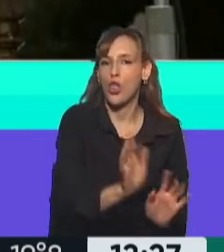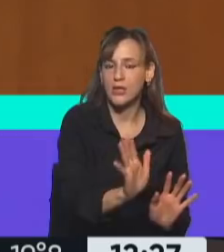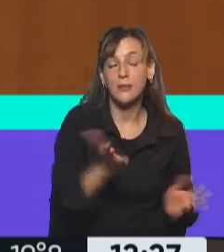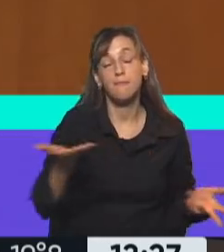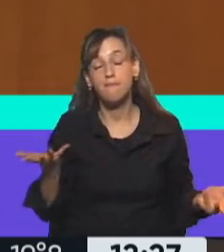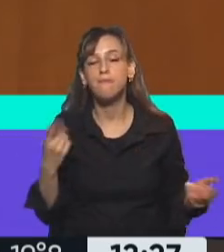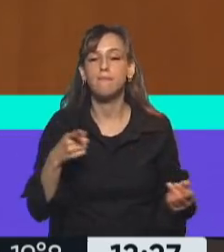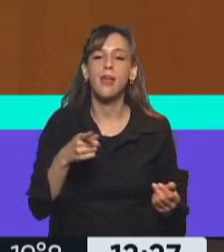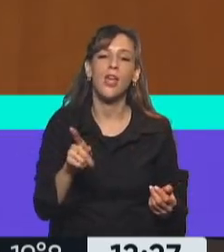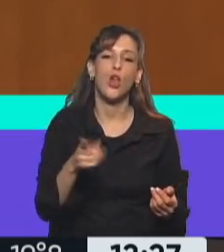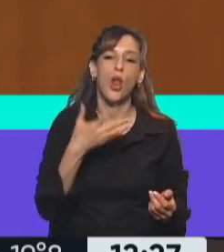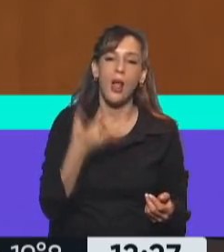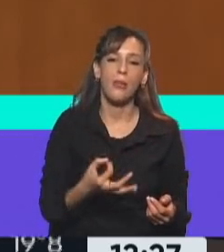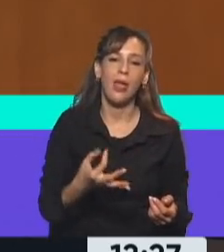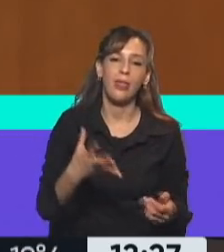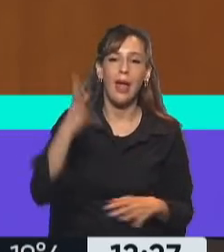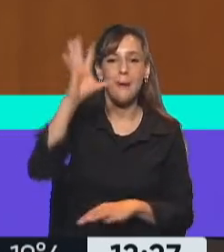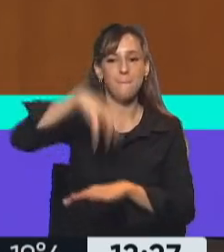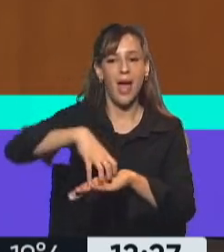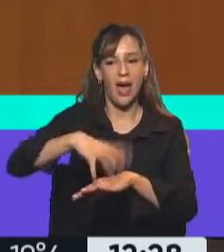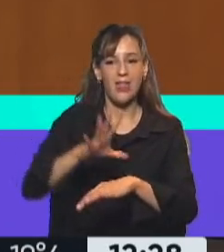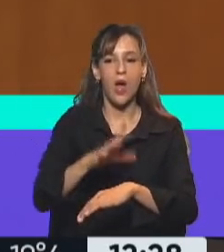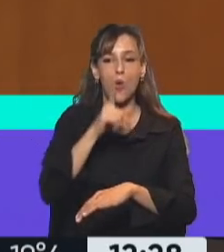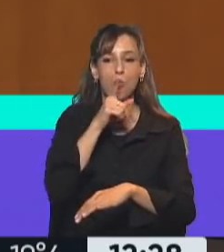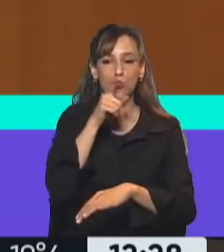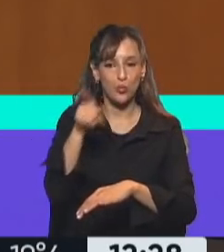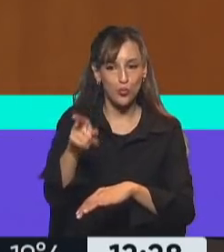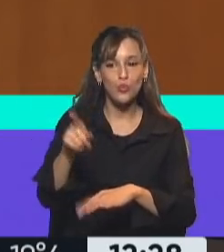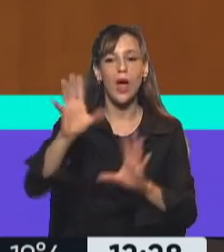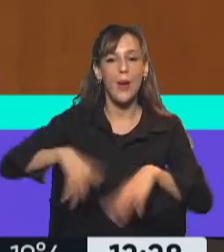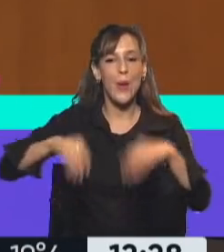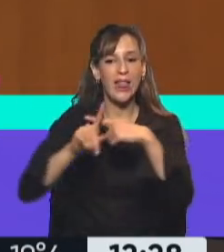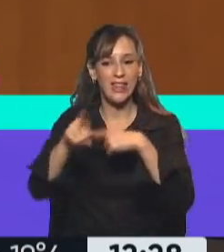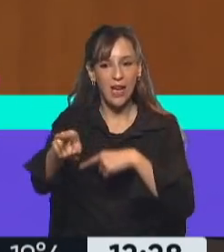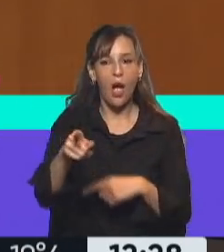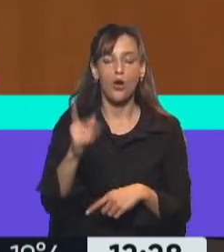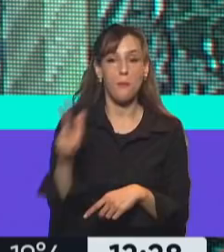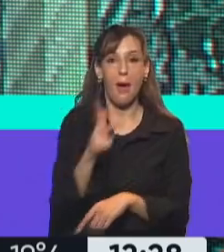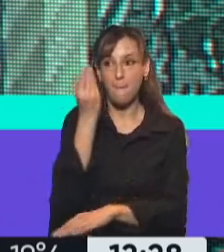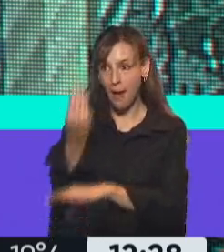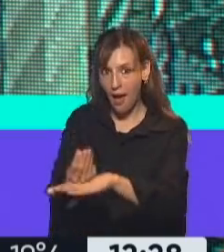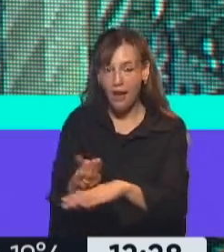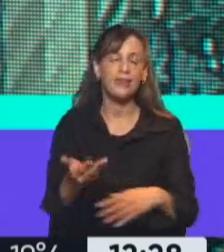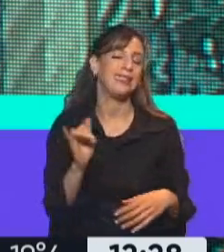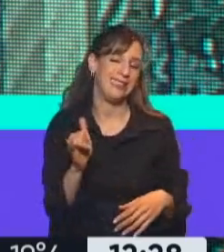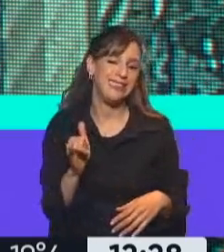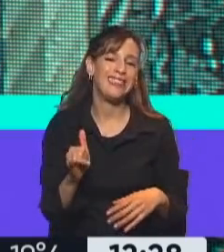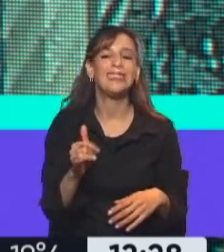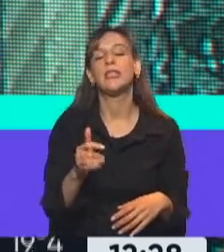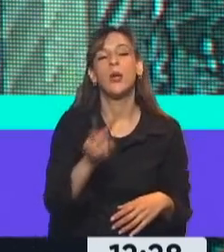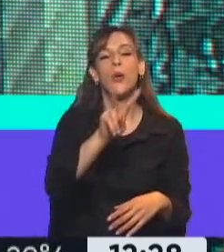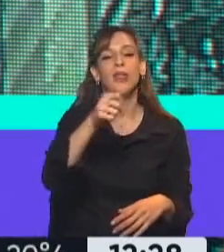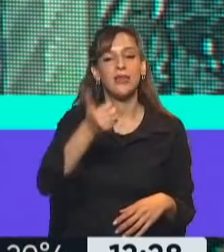visitó la embajada rusa en el Vaticano, ¿no? Durante los primeros días del conflicto. Claro, hubo una comunicación muy importante el día 26